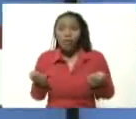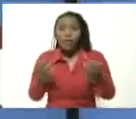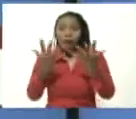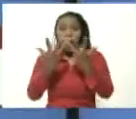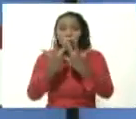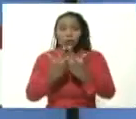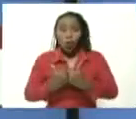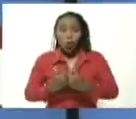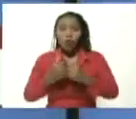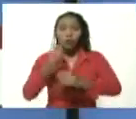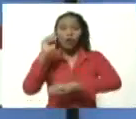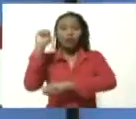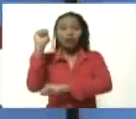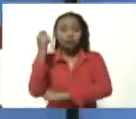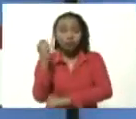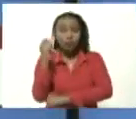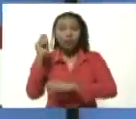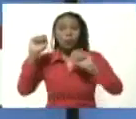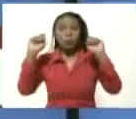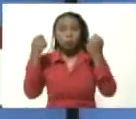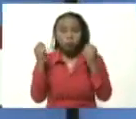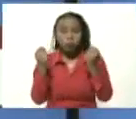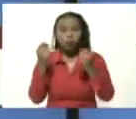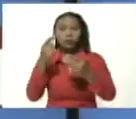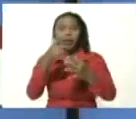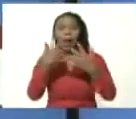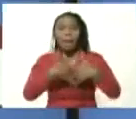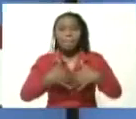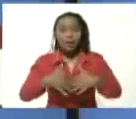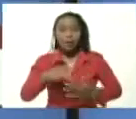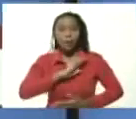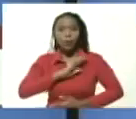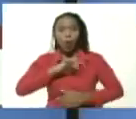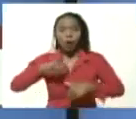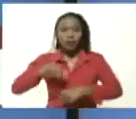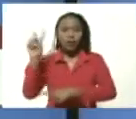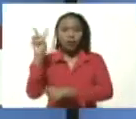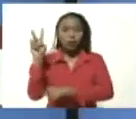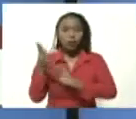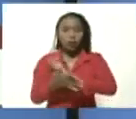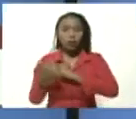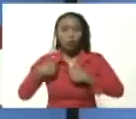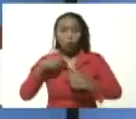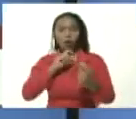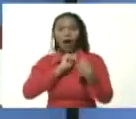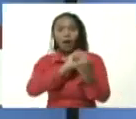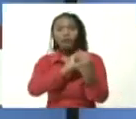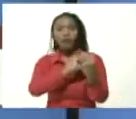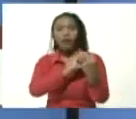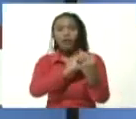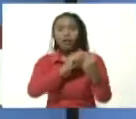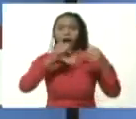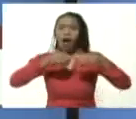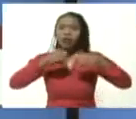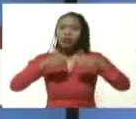de Monómeros, de Cisco, bueno, que se investigue. Hoy yo vi una entrevista